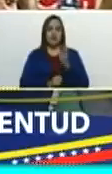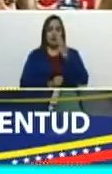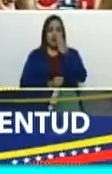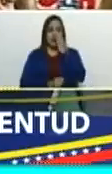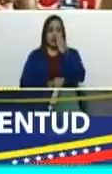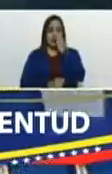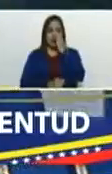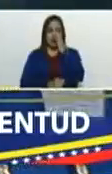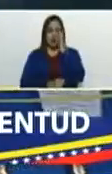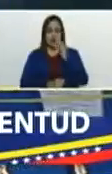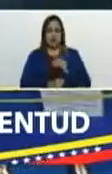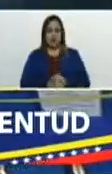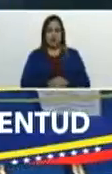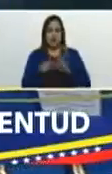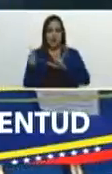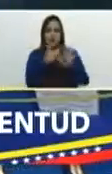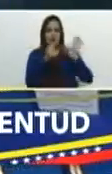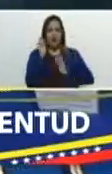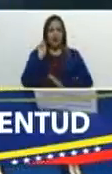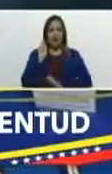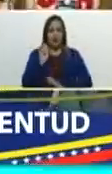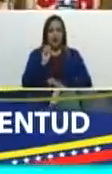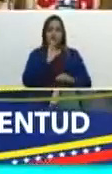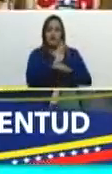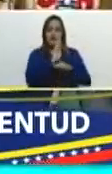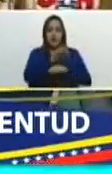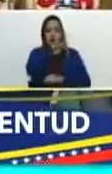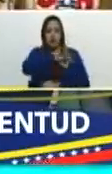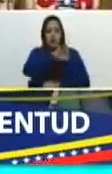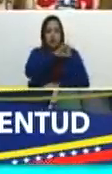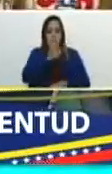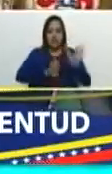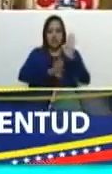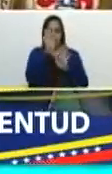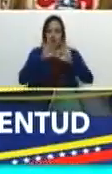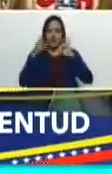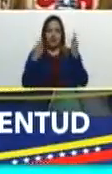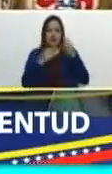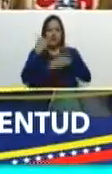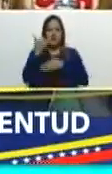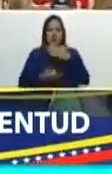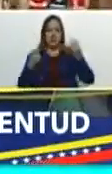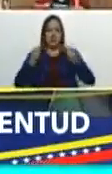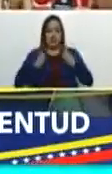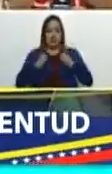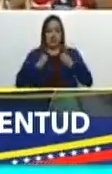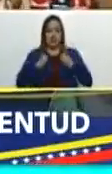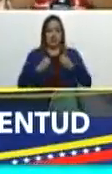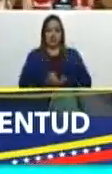En sexto lugar, la protección social, el desarrollo familiar y el proyecto de vida.